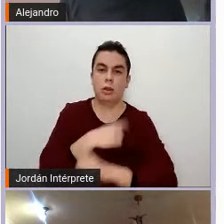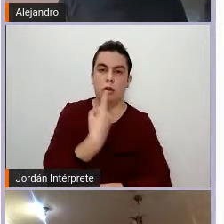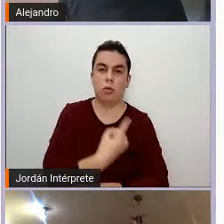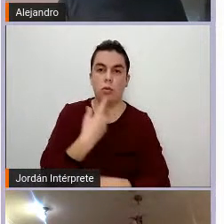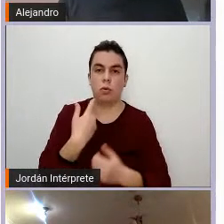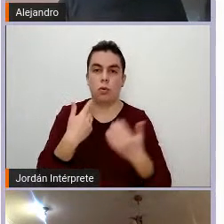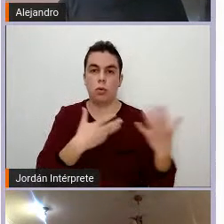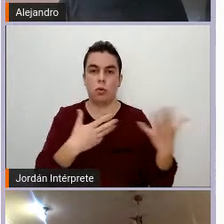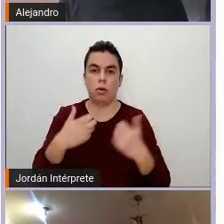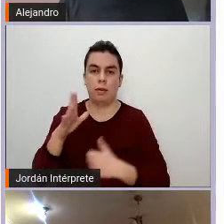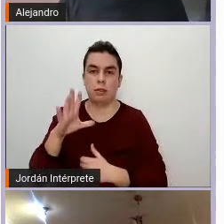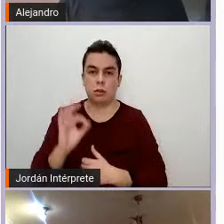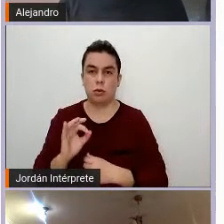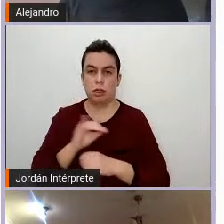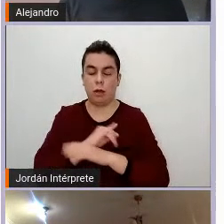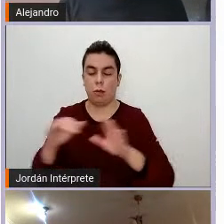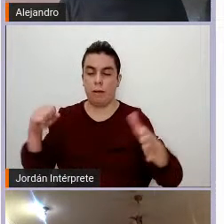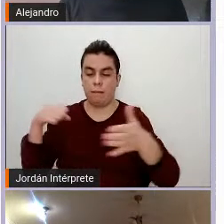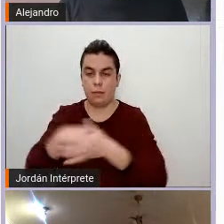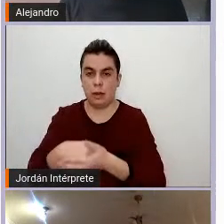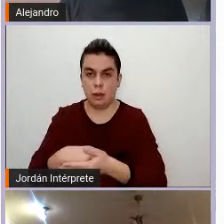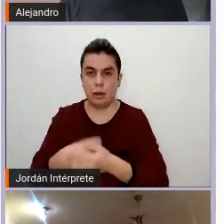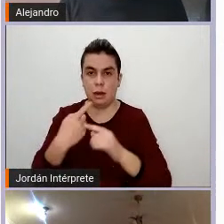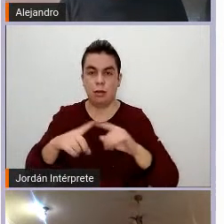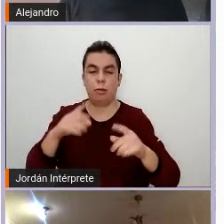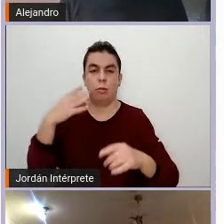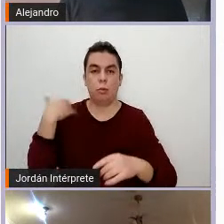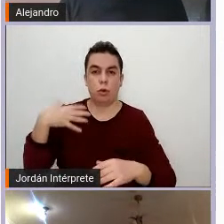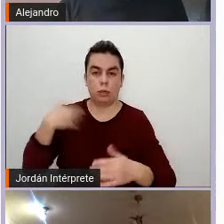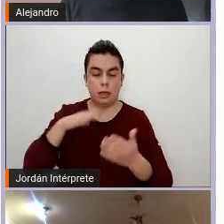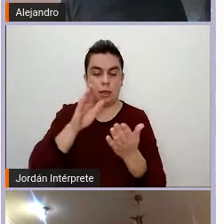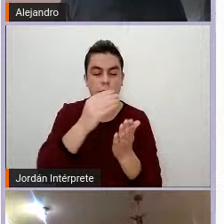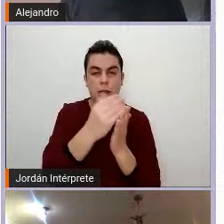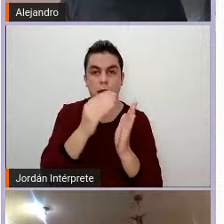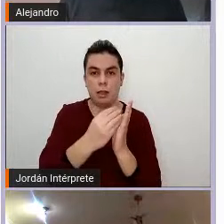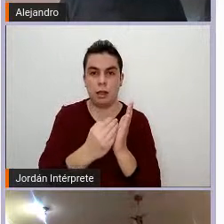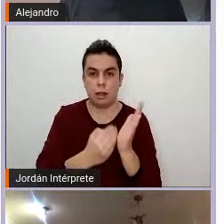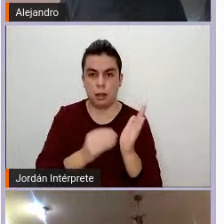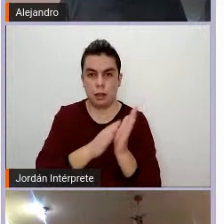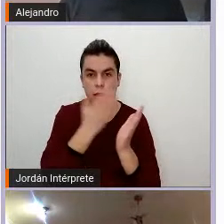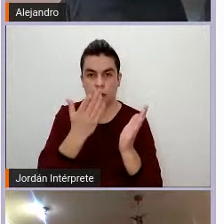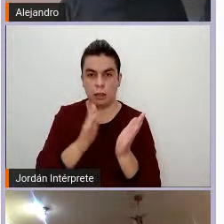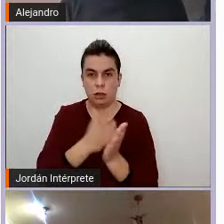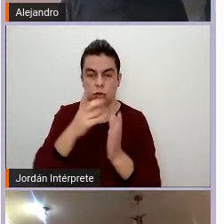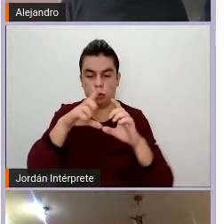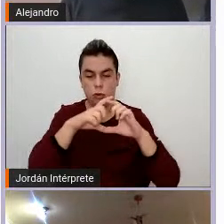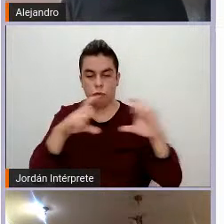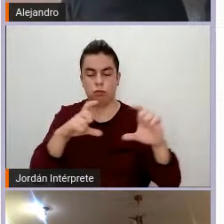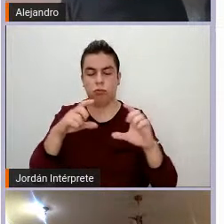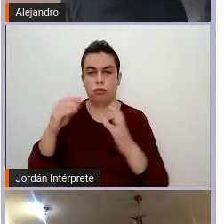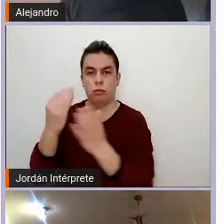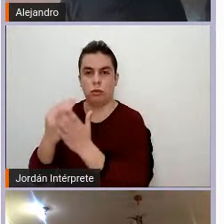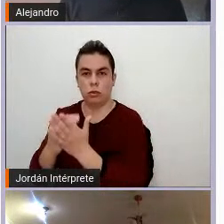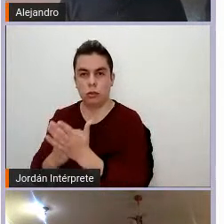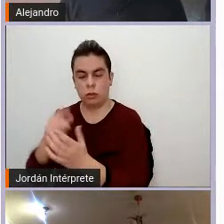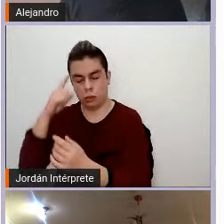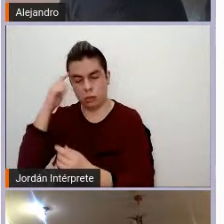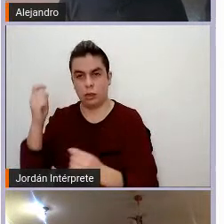interdisciplinario, aparecieron importantes textos teóricos sobre las relaciones de las artes, incluso desde la